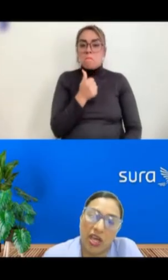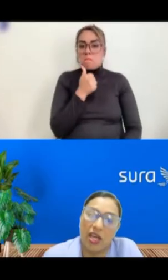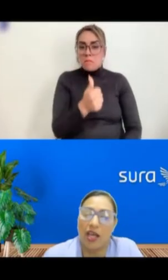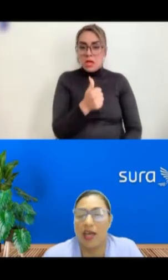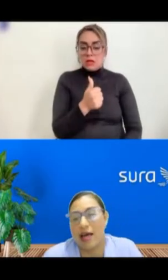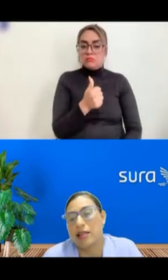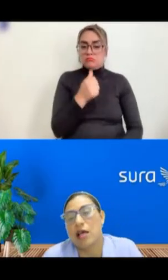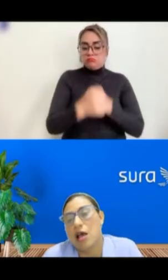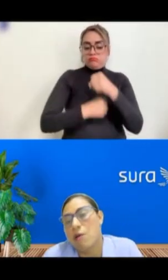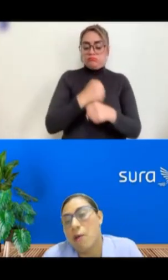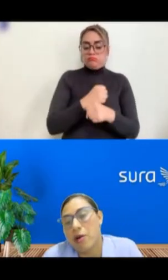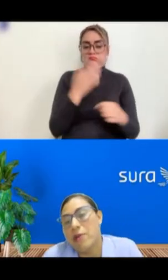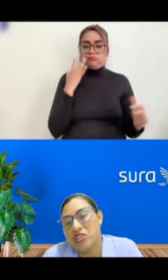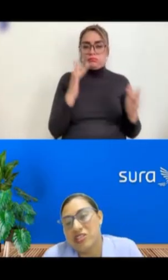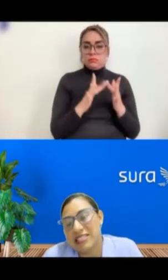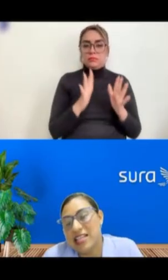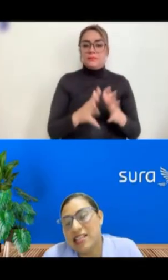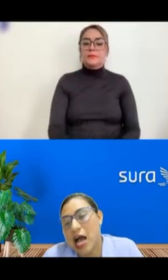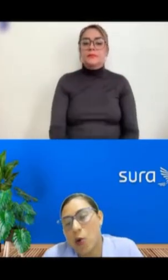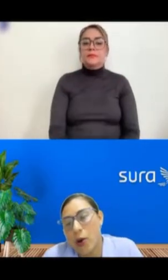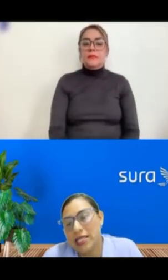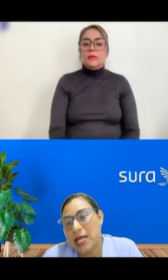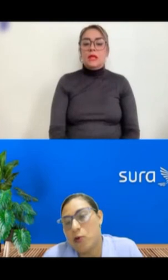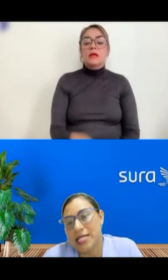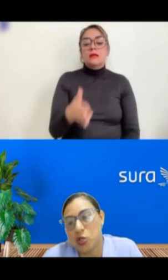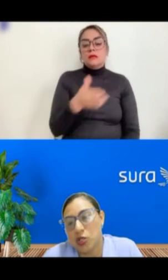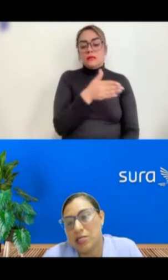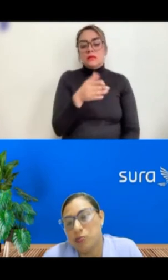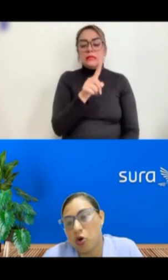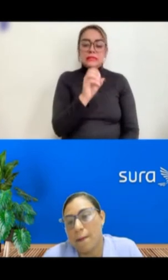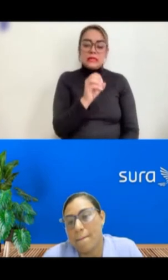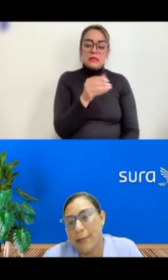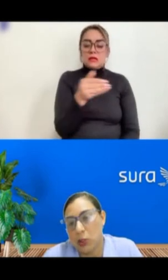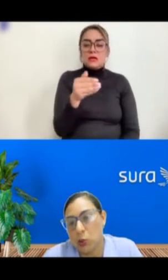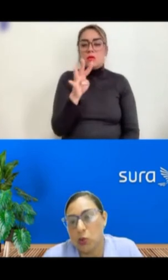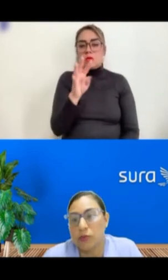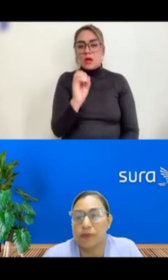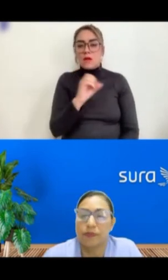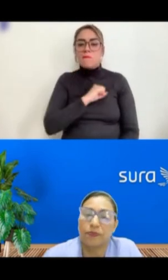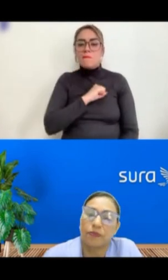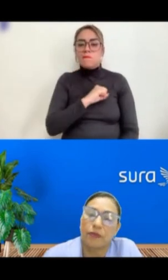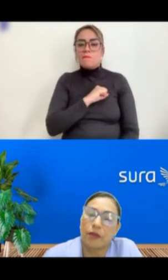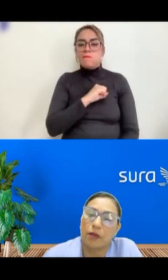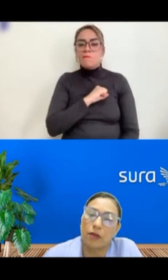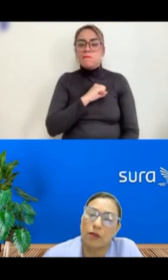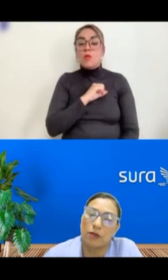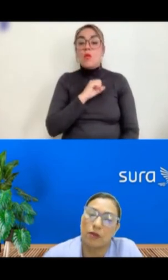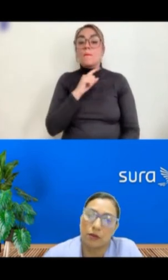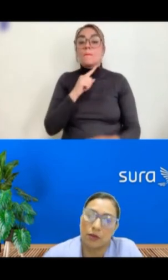su rango de edad. Va un promedio de 60 a 40 pulsaciones por minuto.